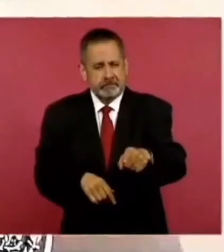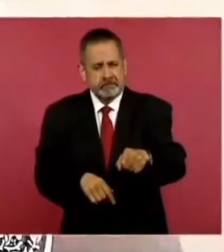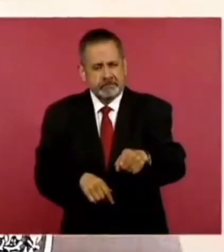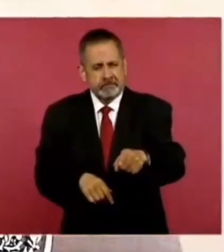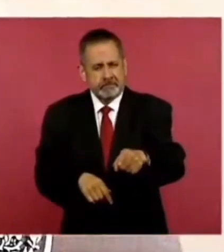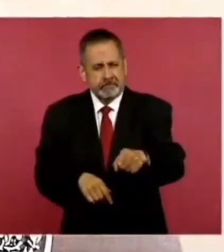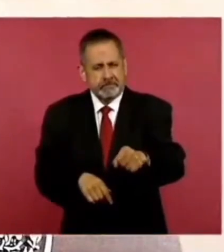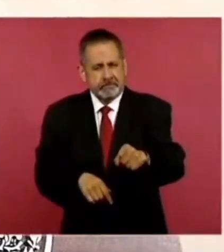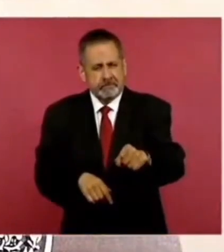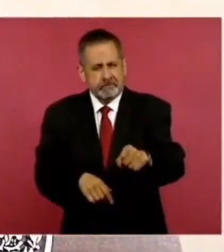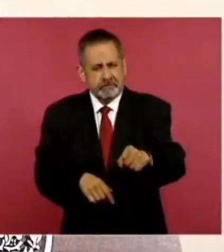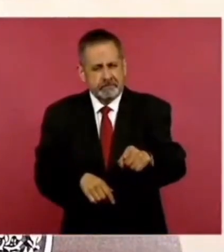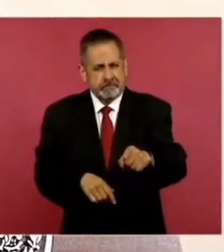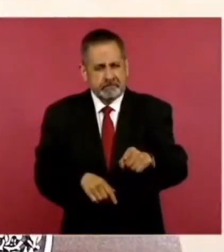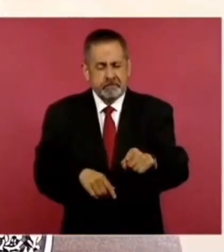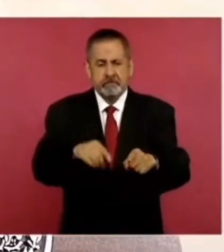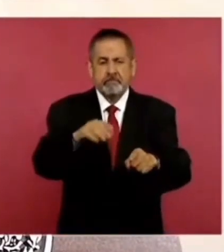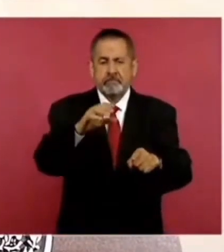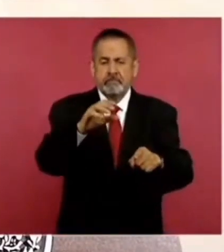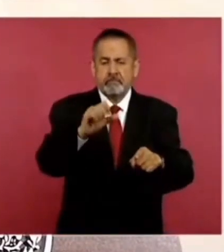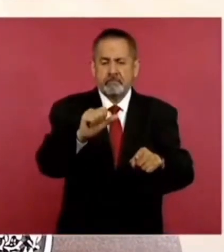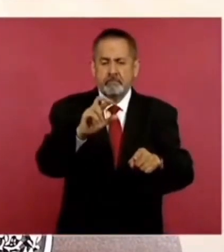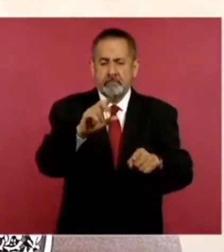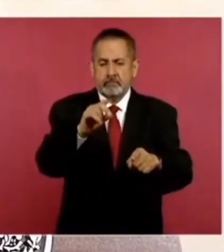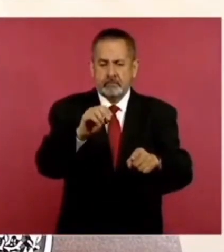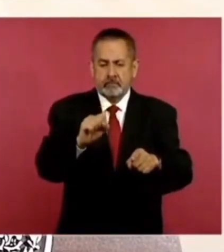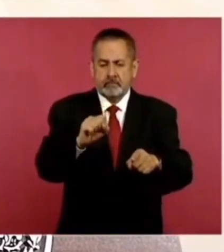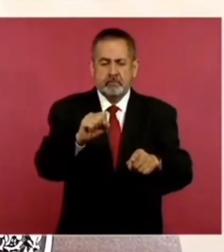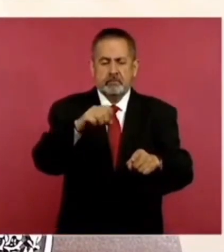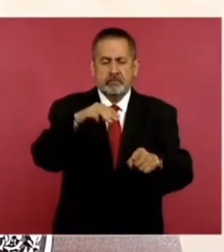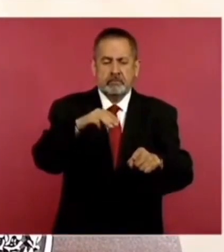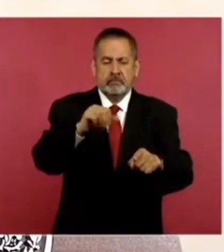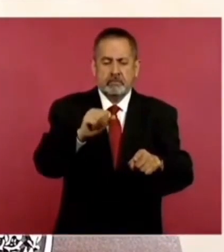de Carlos A. Madrazo,